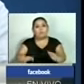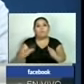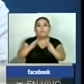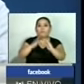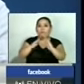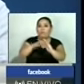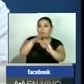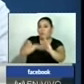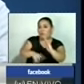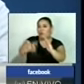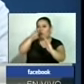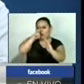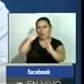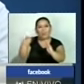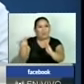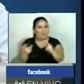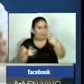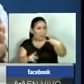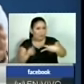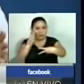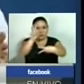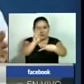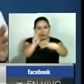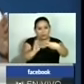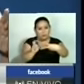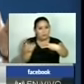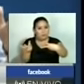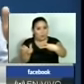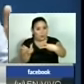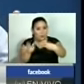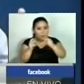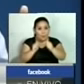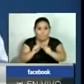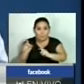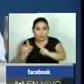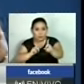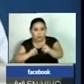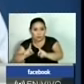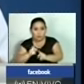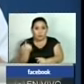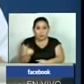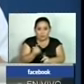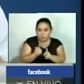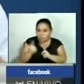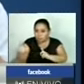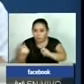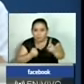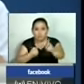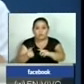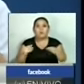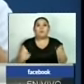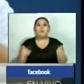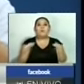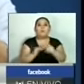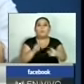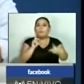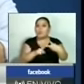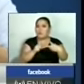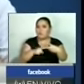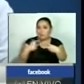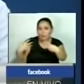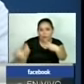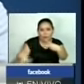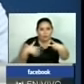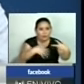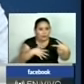restringida. Restringida en dos sentidos, restringir la movilidad de las personas y restringir también las